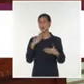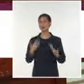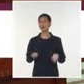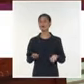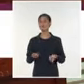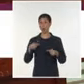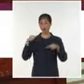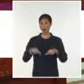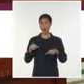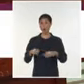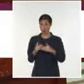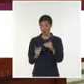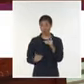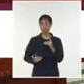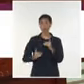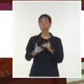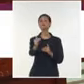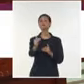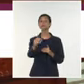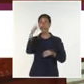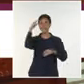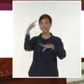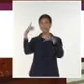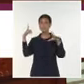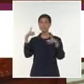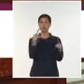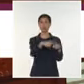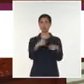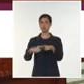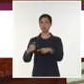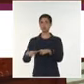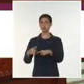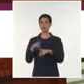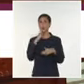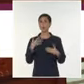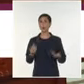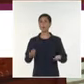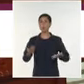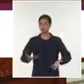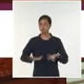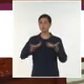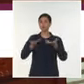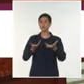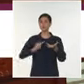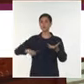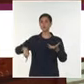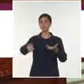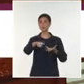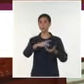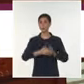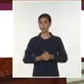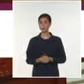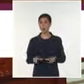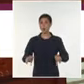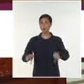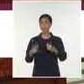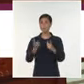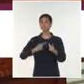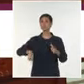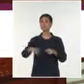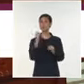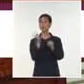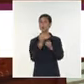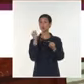de hoy en muchos sectores de la vida con la gran labor de ser útiles y no ser útiles para algo donde el talento no